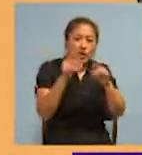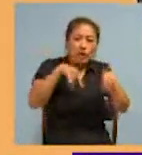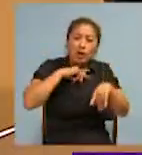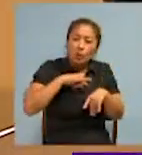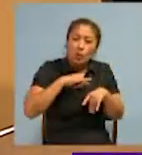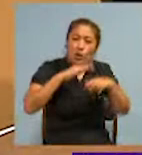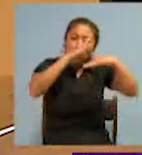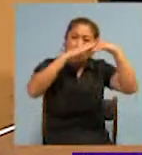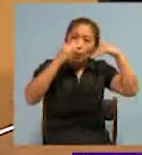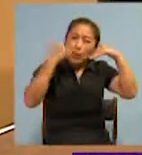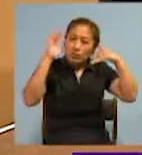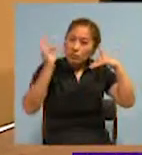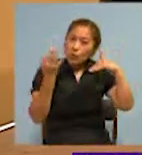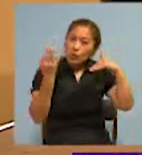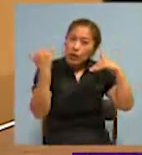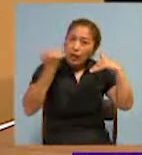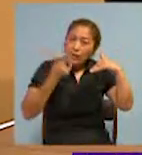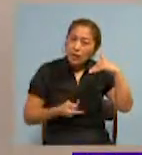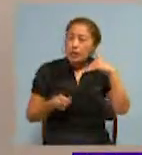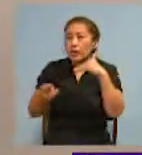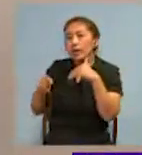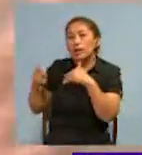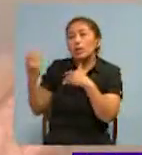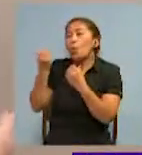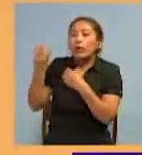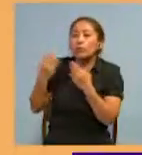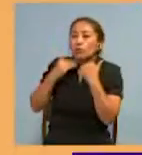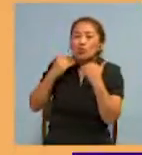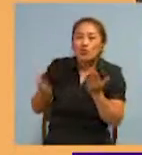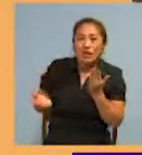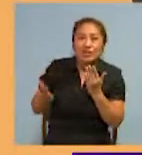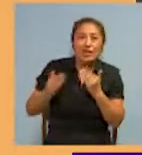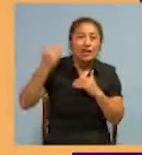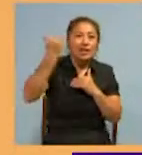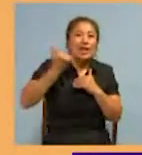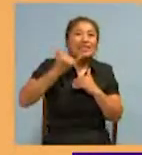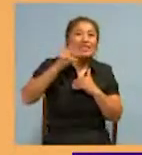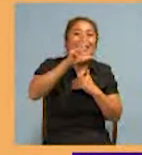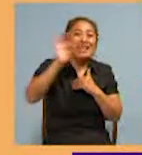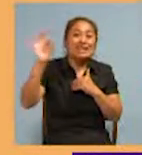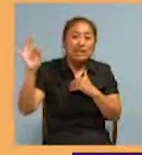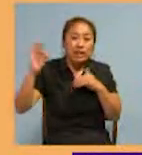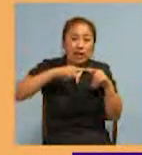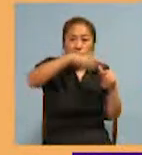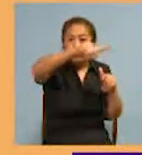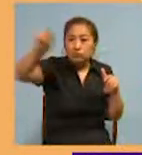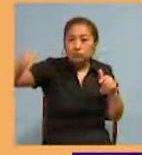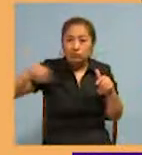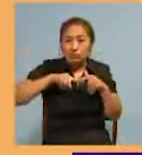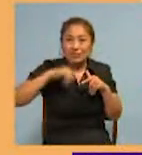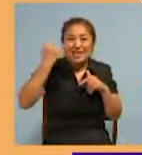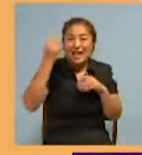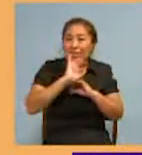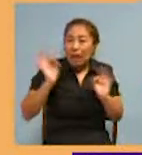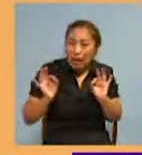no tengo la información de cuándo panel nosotros ya teníamos a la larga si están entrando ya tenemos las 300 hectáreas nosotros preparadas para la instalación de los